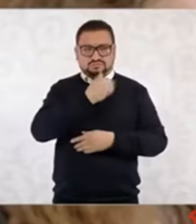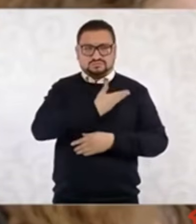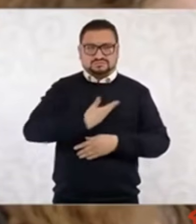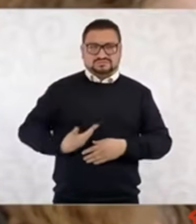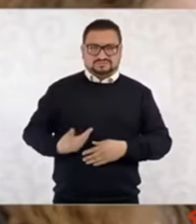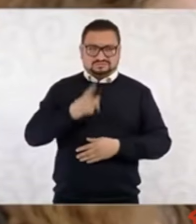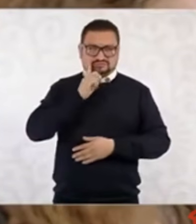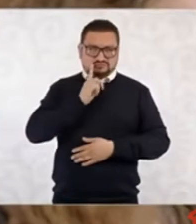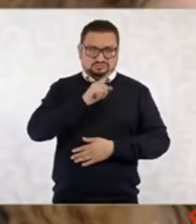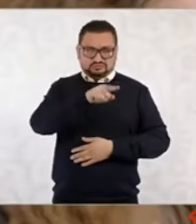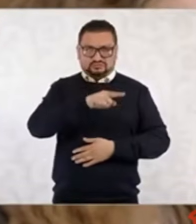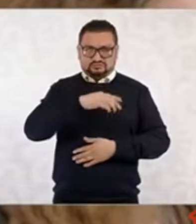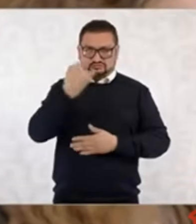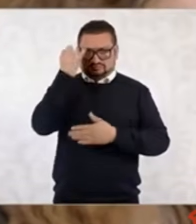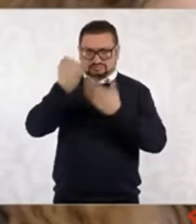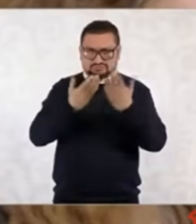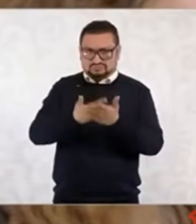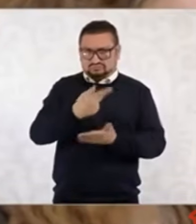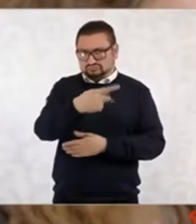propia, en su propuesta.